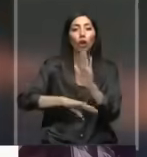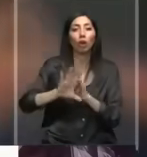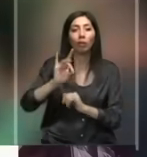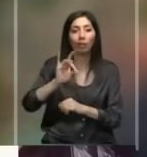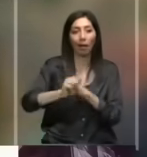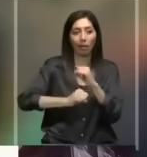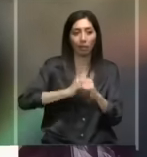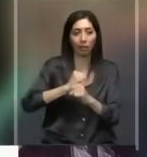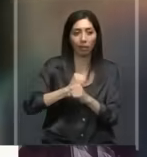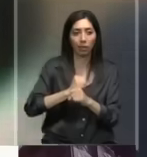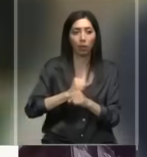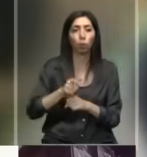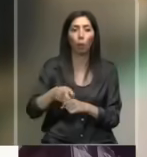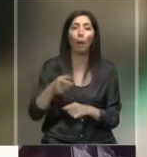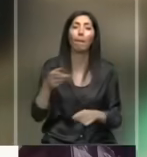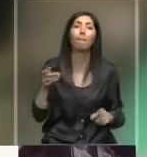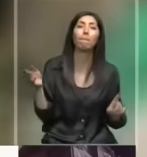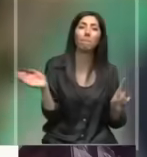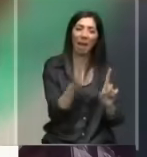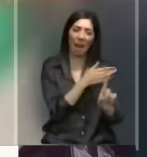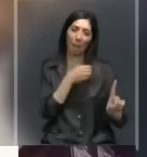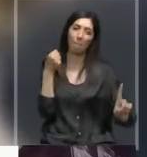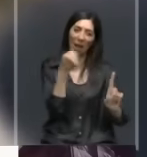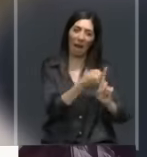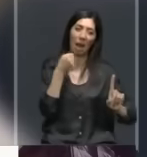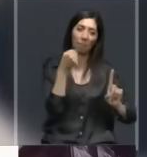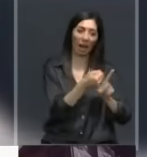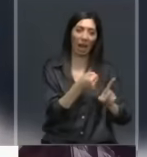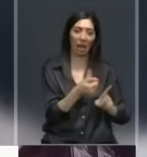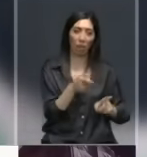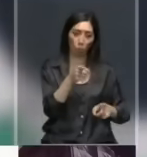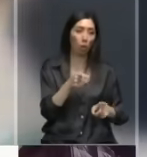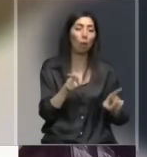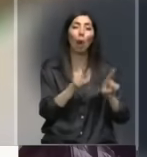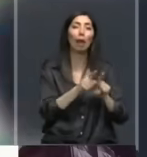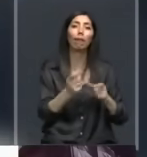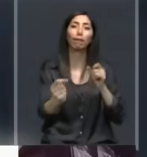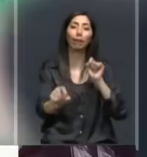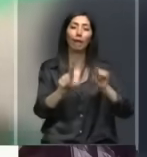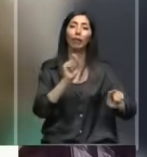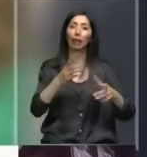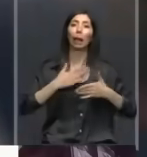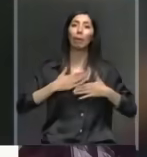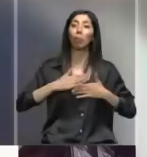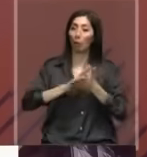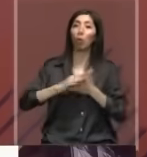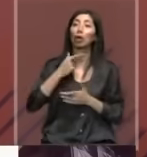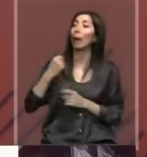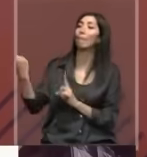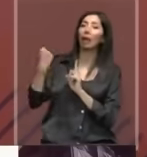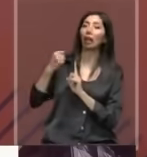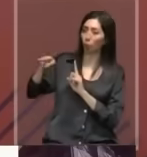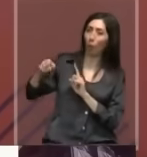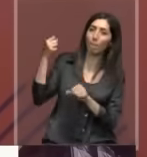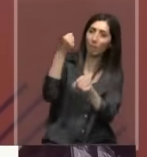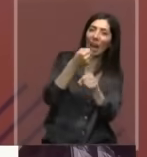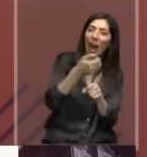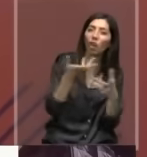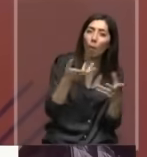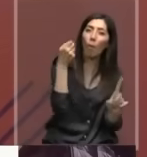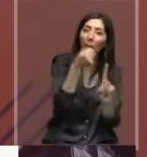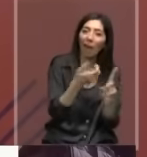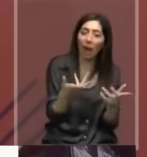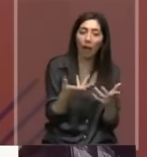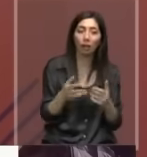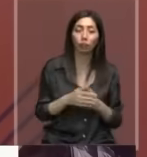acá. Pégale como si le estuviera pegando a alguien que me quiera matar a mí. El que me quiera matar a mí, ¿cómo le va a pegar? Pero es relevante exhibir un hecho